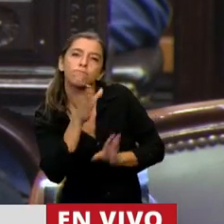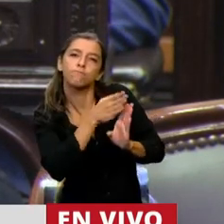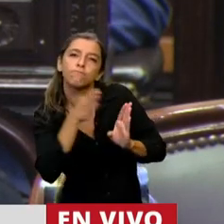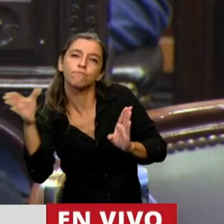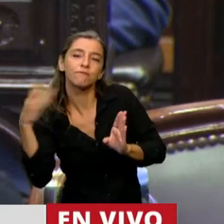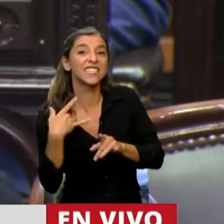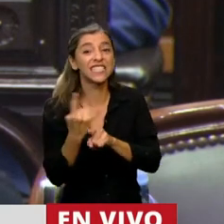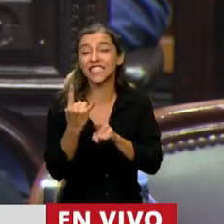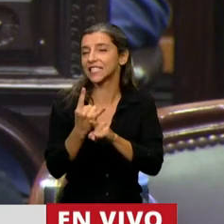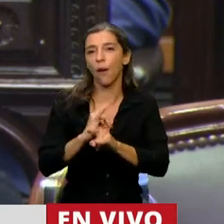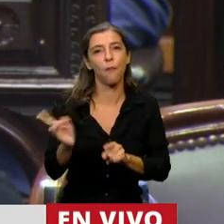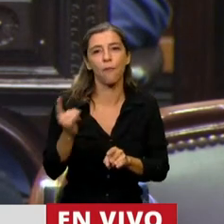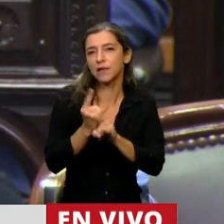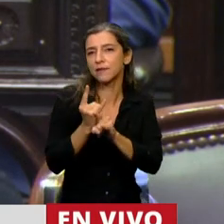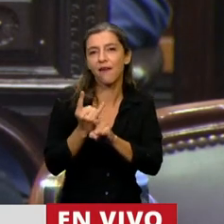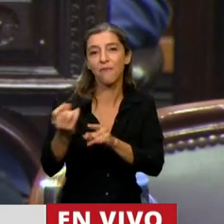Porque cuando estuvo acá,